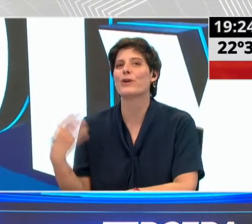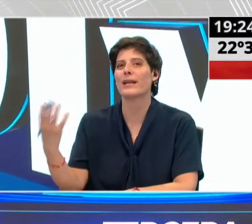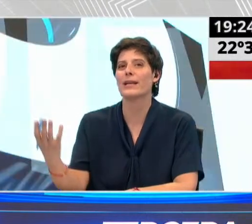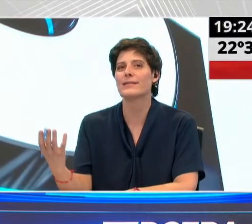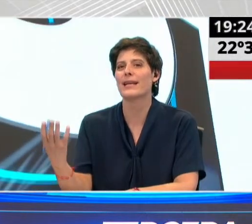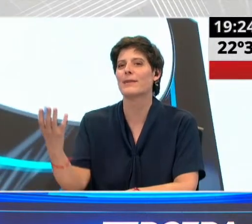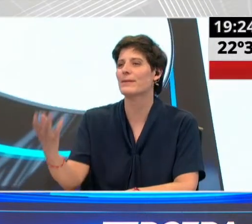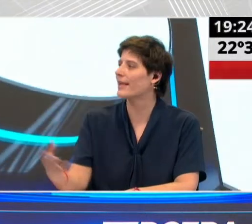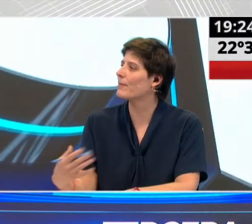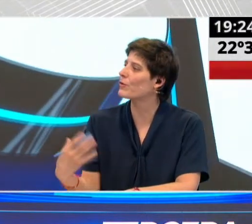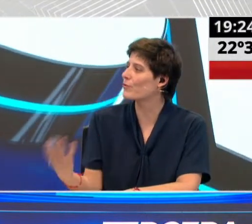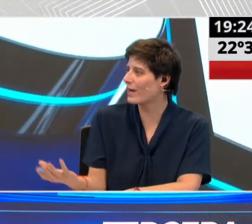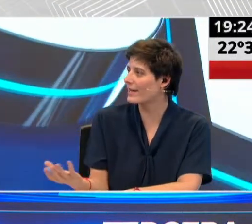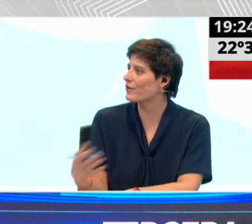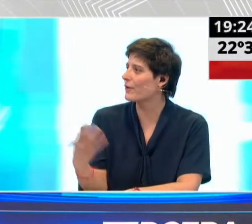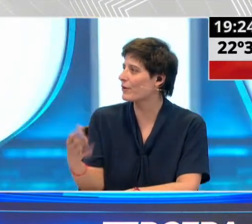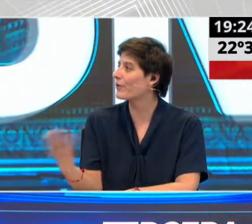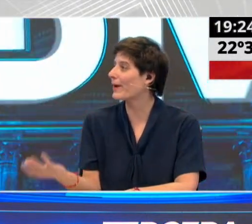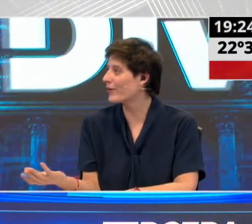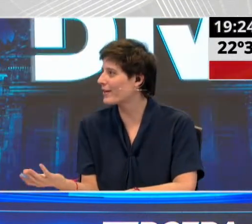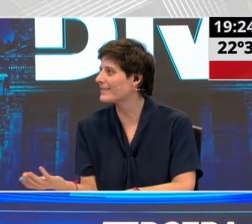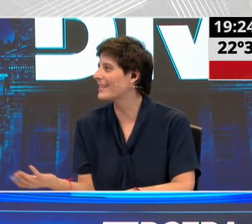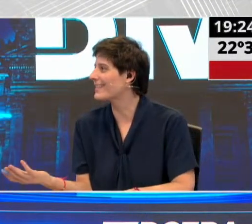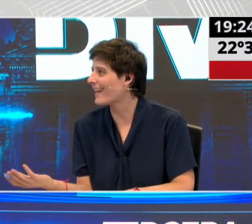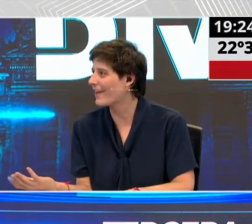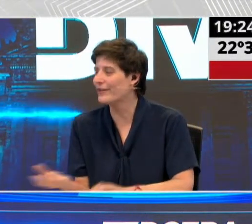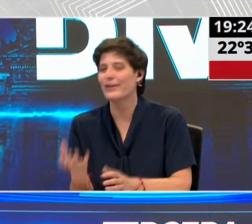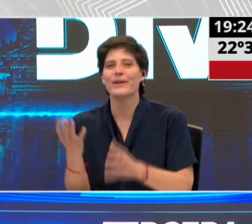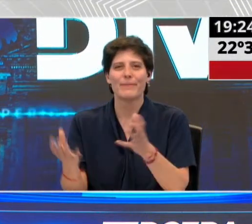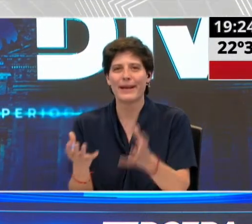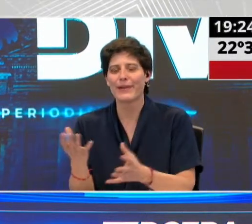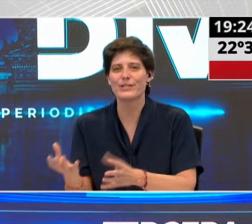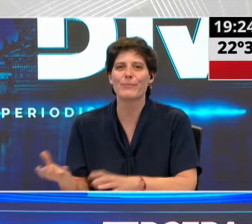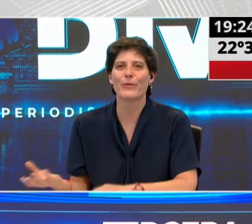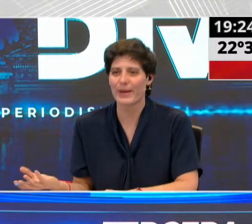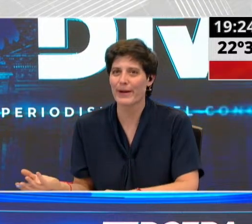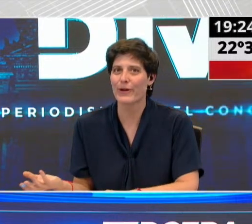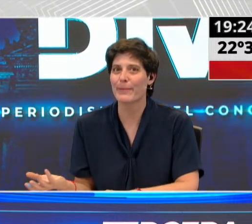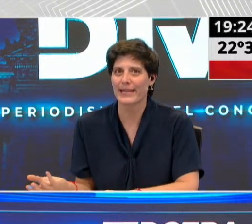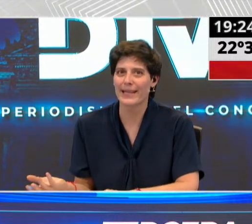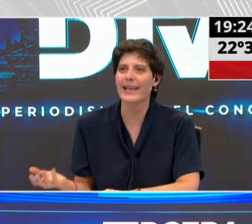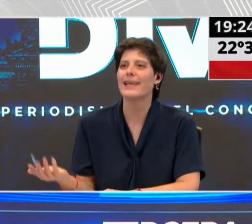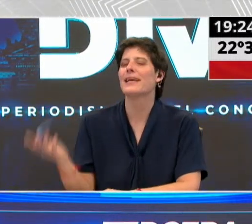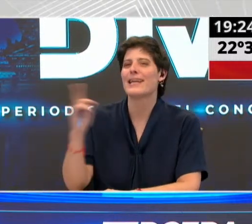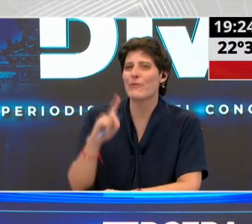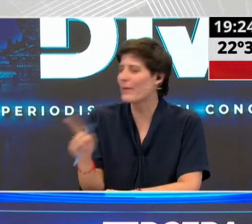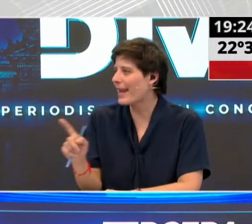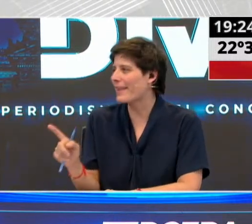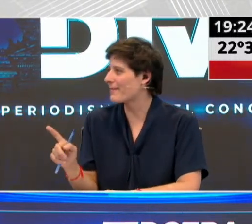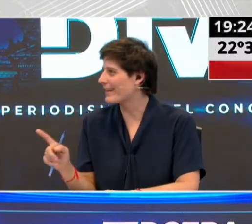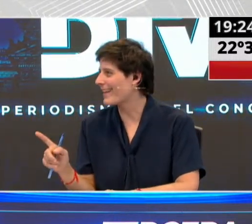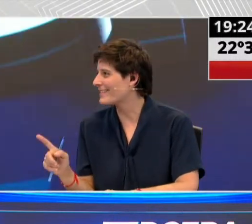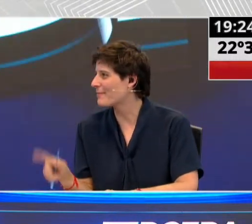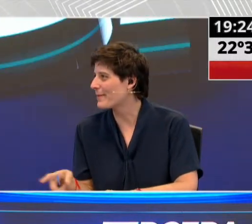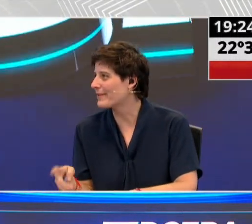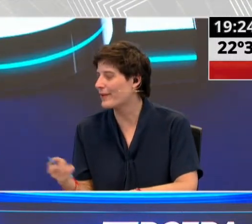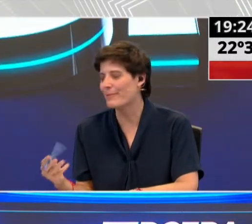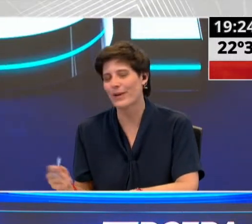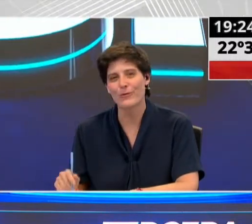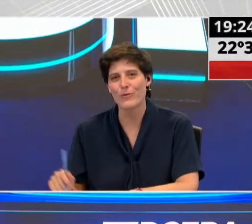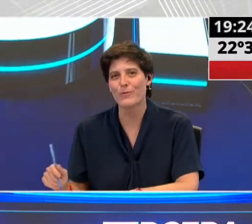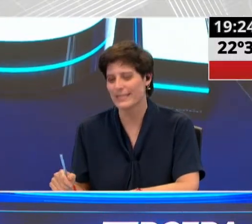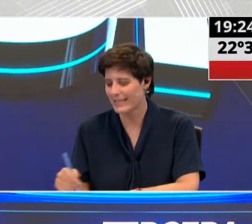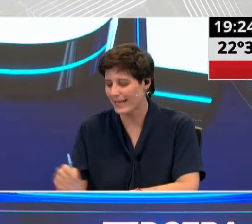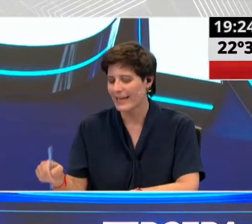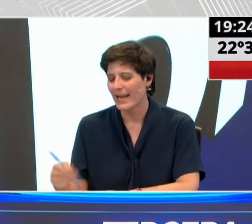las mujeres sean reemplazadas por mujeres y los varones por varones en el Senado, para que no haya problema con la paridad. Y no había ley de paridad en ese momento, era